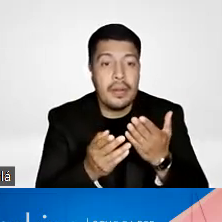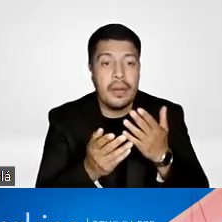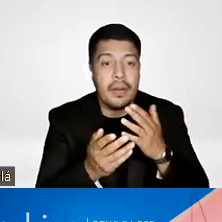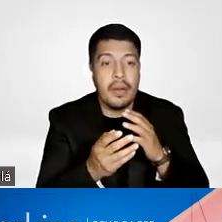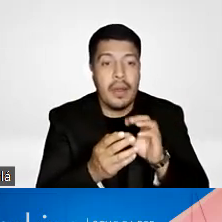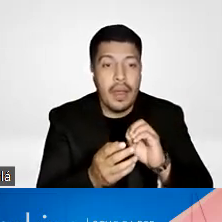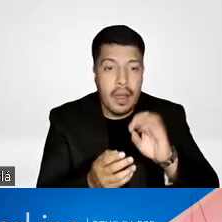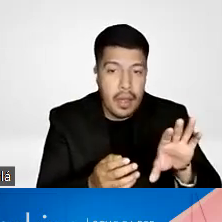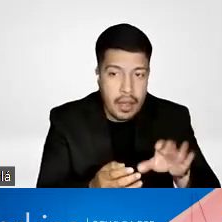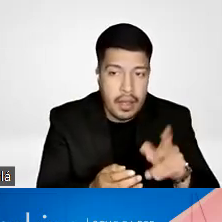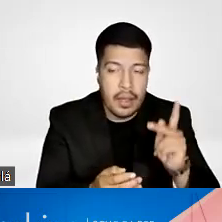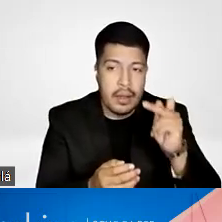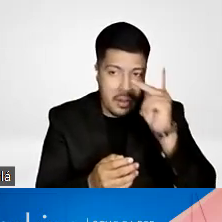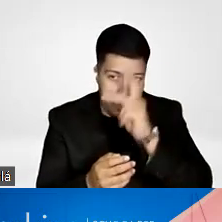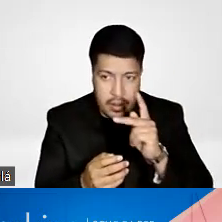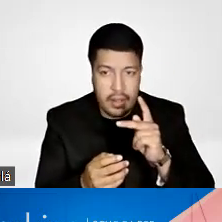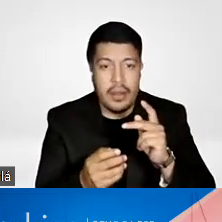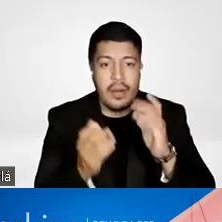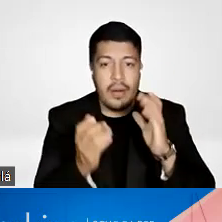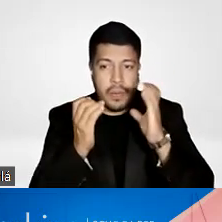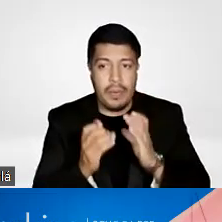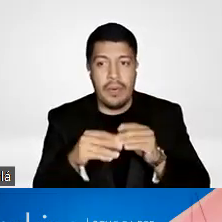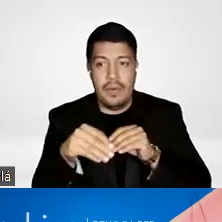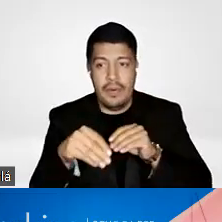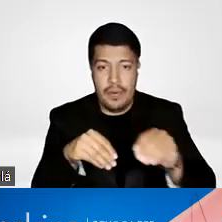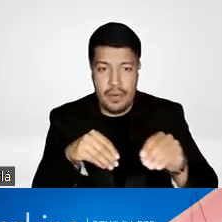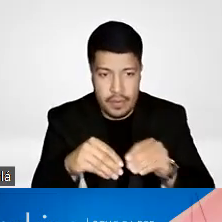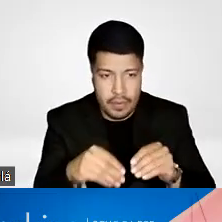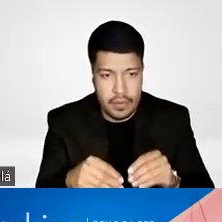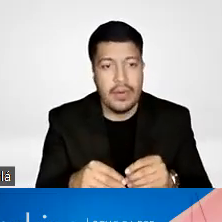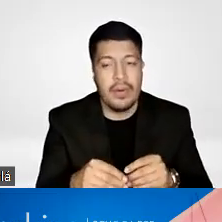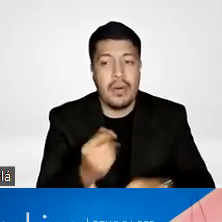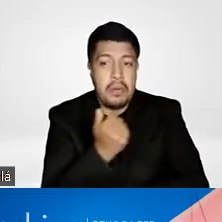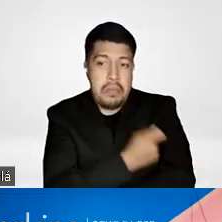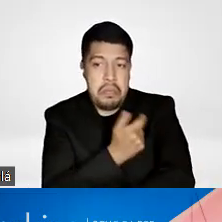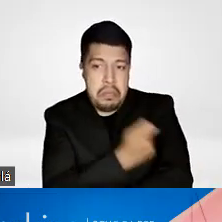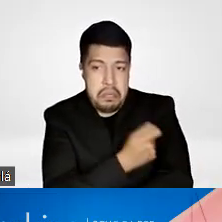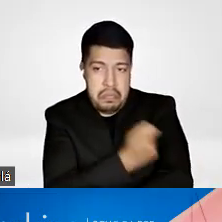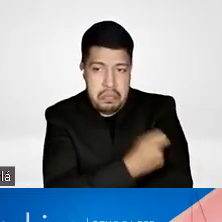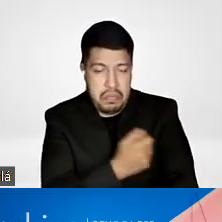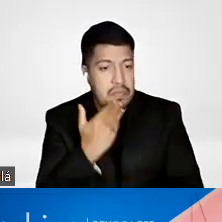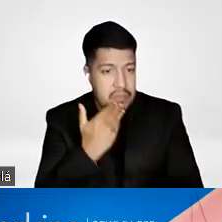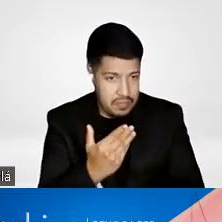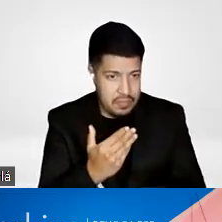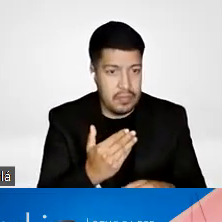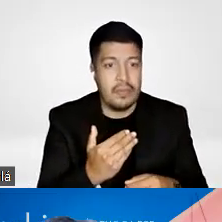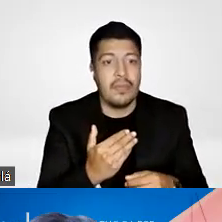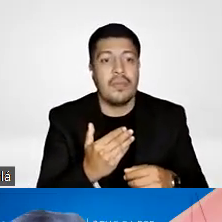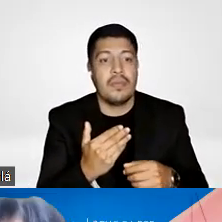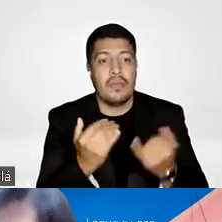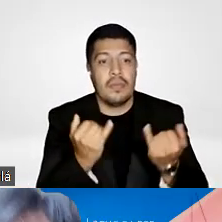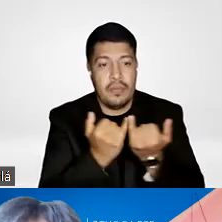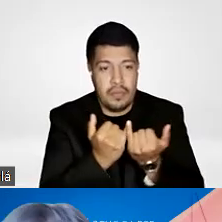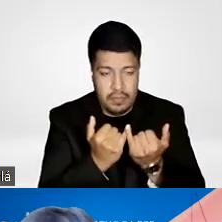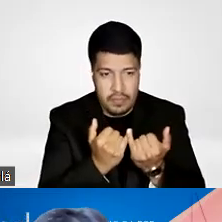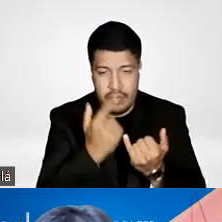seguimiento al estado nutricional y crecimiento y al esquema de vacunación, también debemos hacer énfasis en el desarrollo psicomotor.